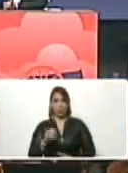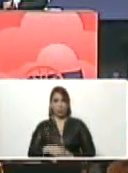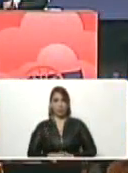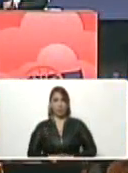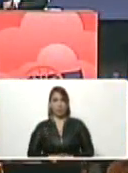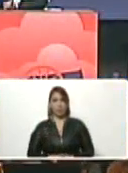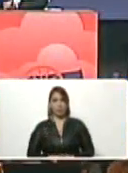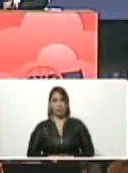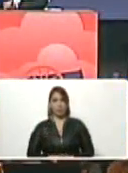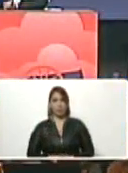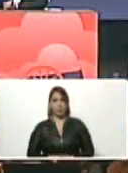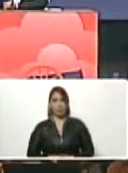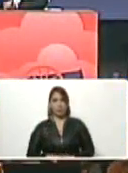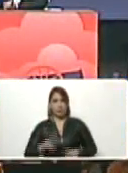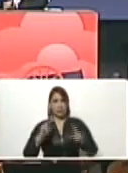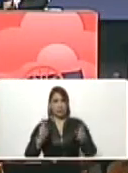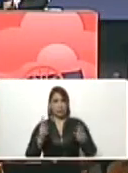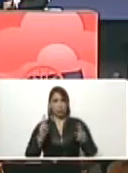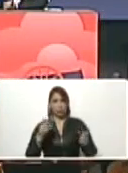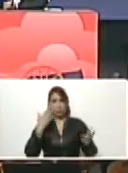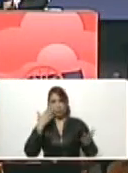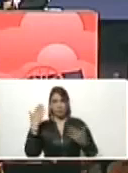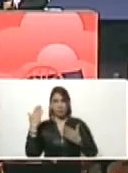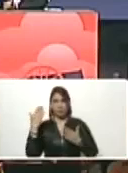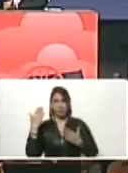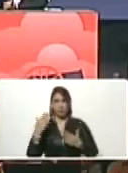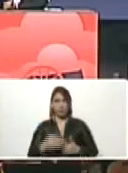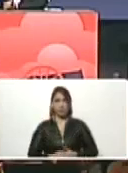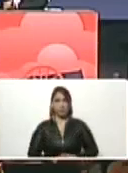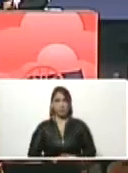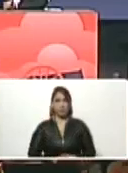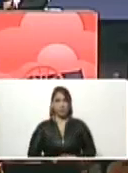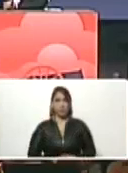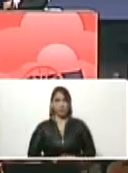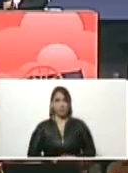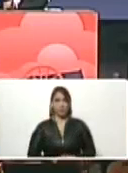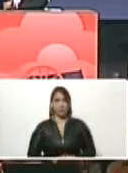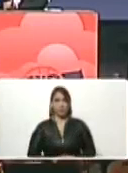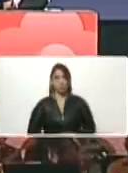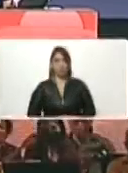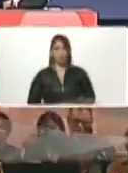el título de Felipe de la Barra.